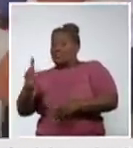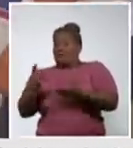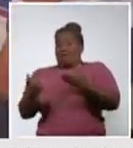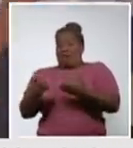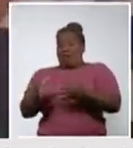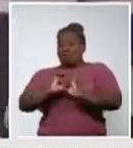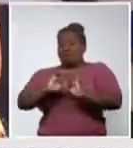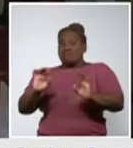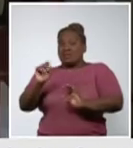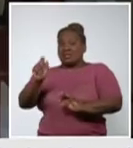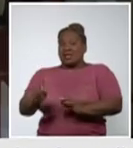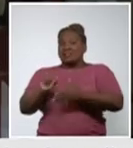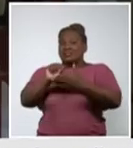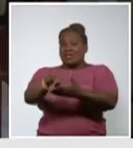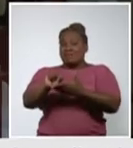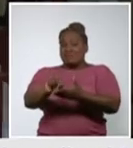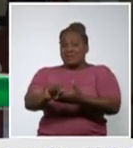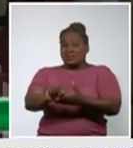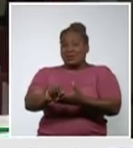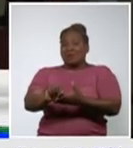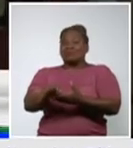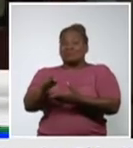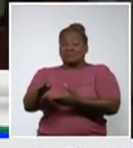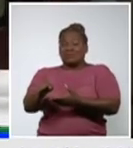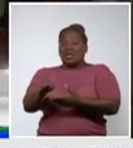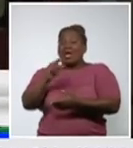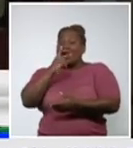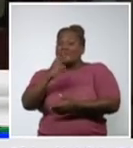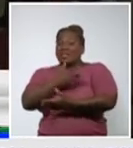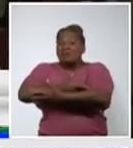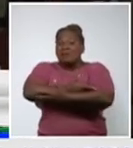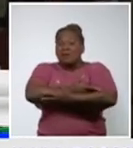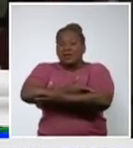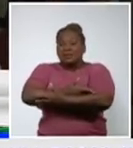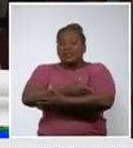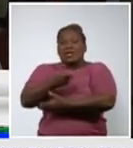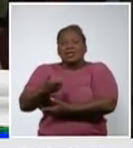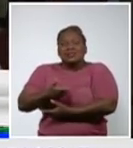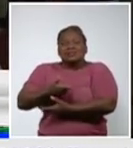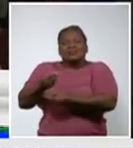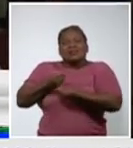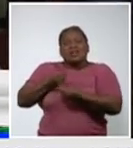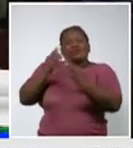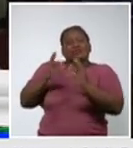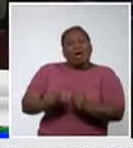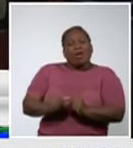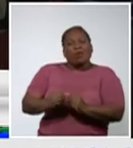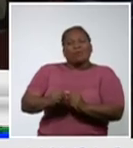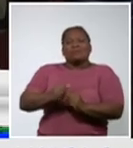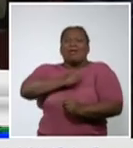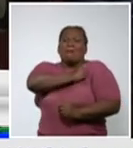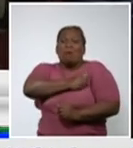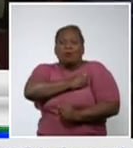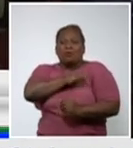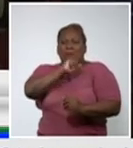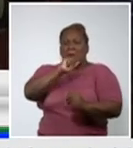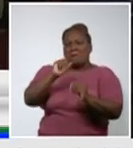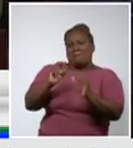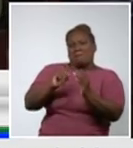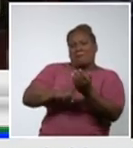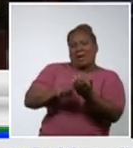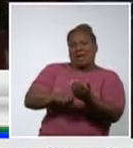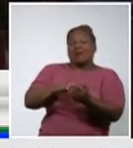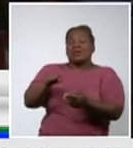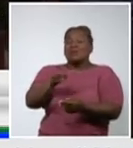de neonatología. Es una vez fruto del amor de una pareja, pero es el resultado también del excelente trabajo que hicieron nuestros